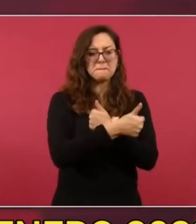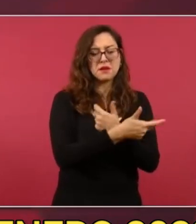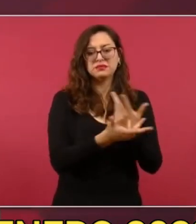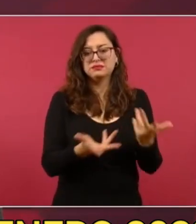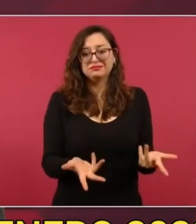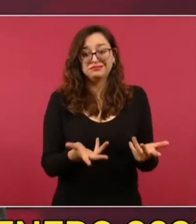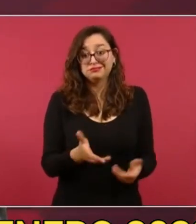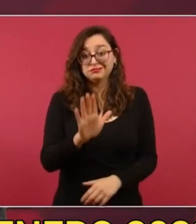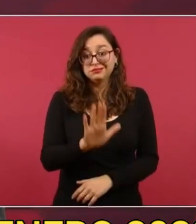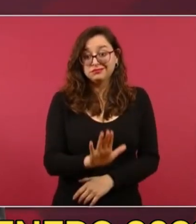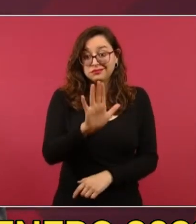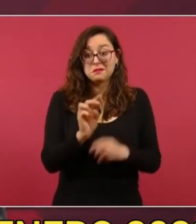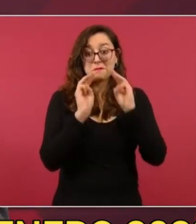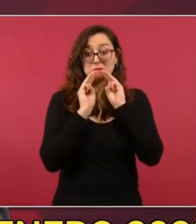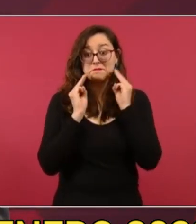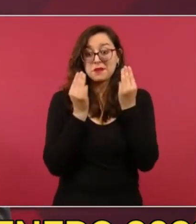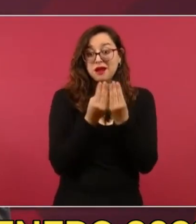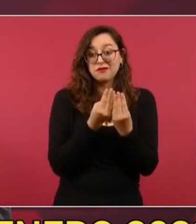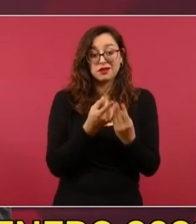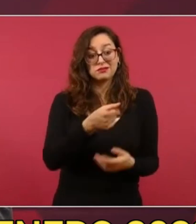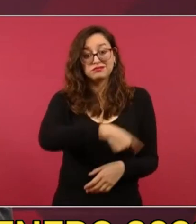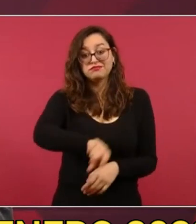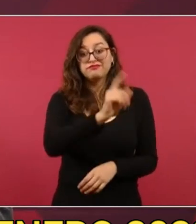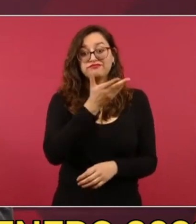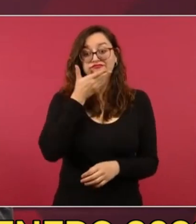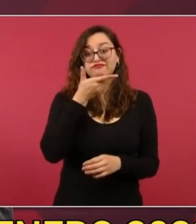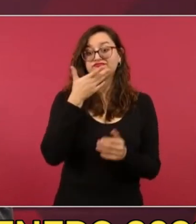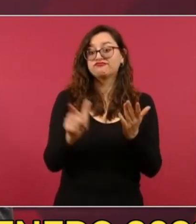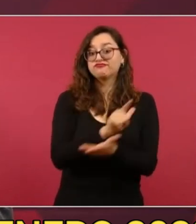una banda de malhechores.